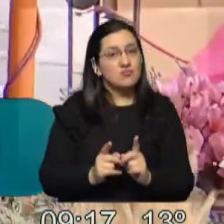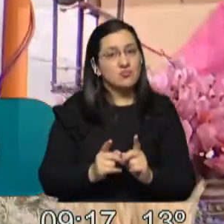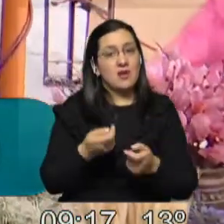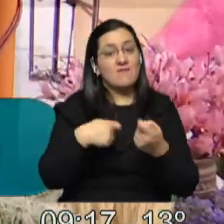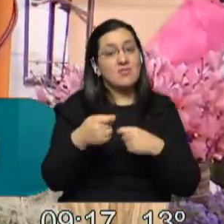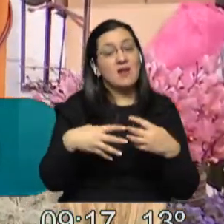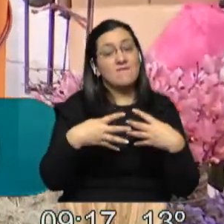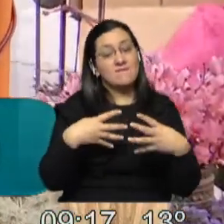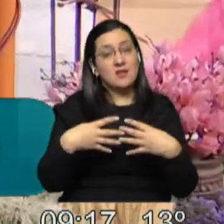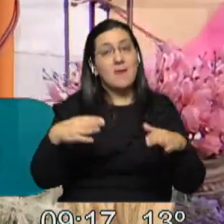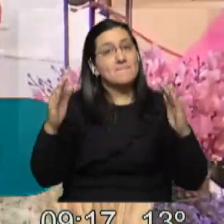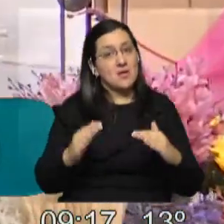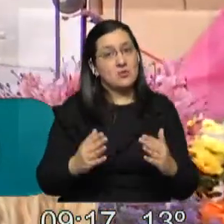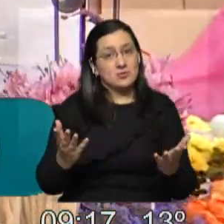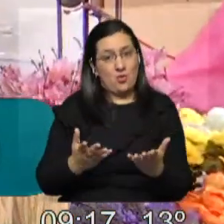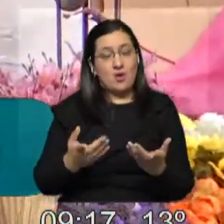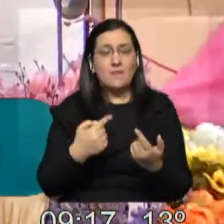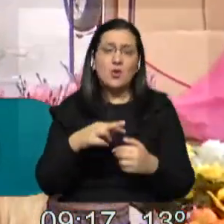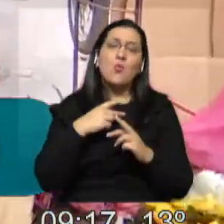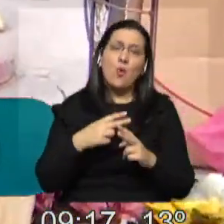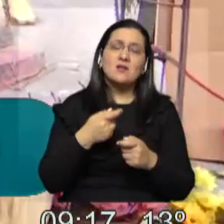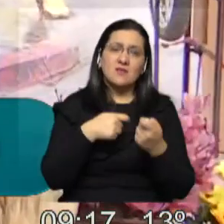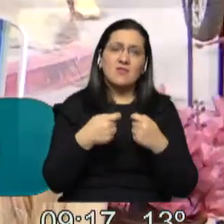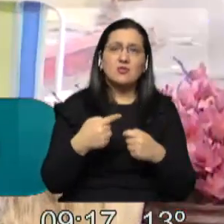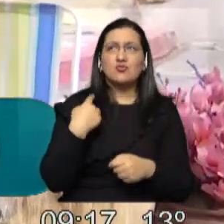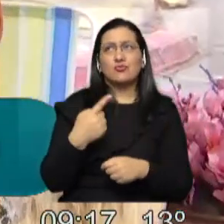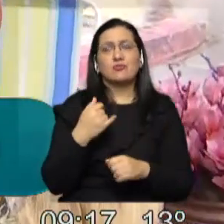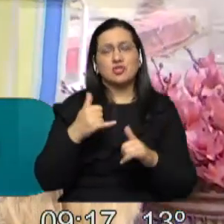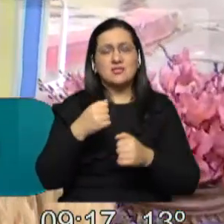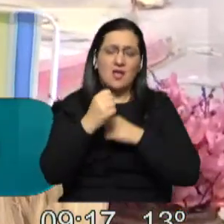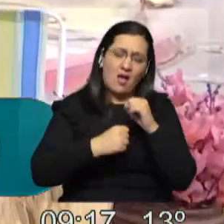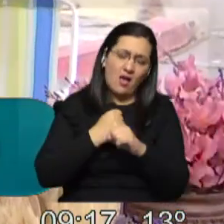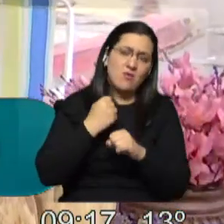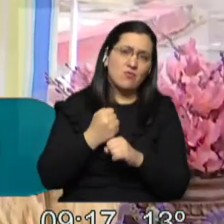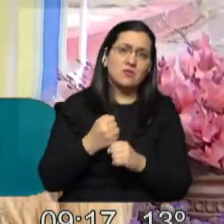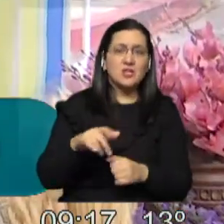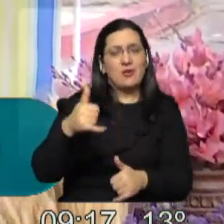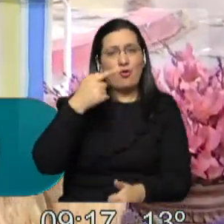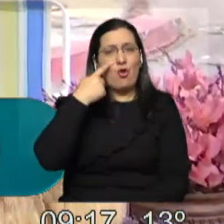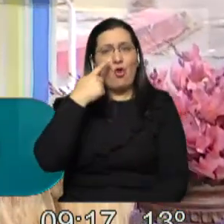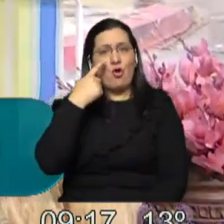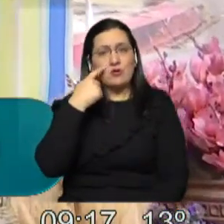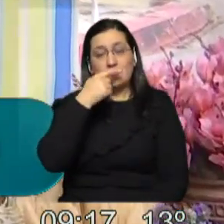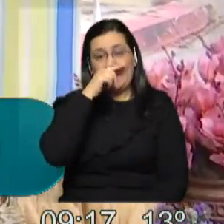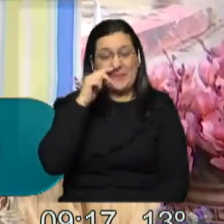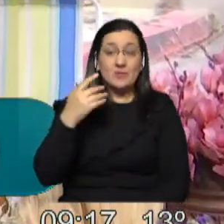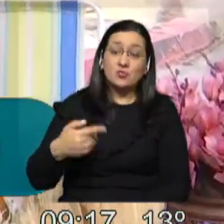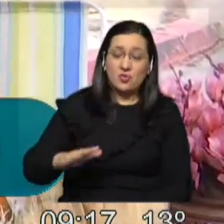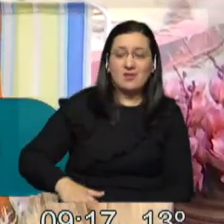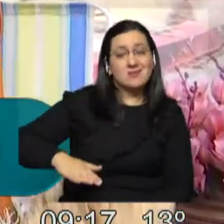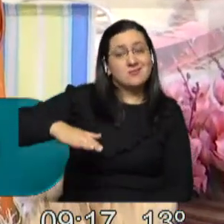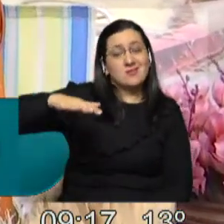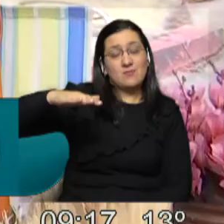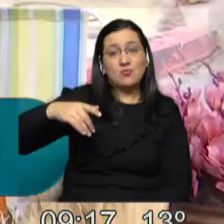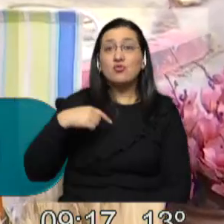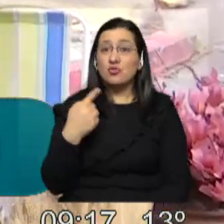feria. Ha bajado mucho, pero igual se vende. Nosotros hace muchos años ya nos conocen de toda la vida. Crecimos. Sí, por eso vendemos. Con la feria. Nosotros